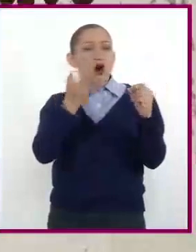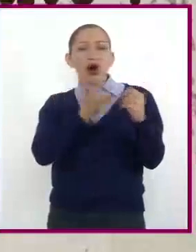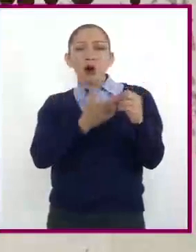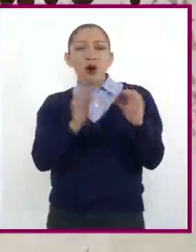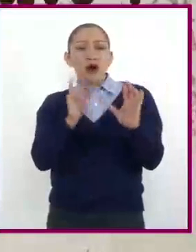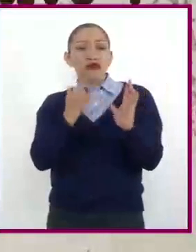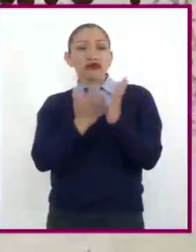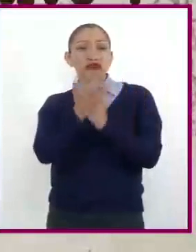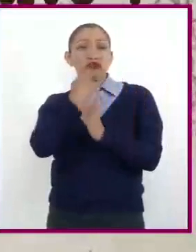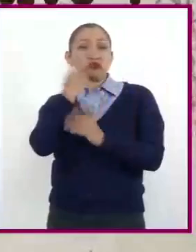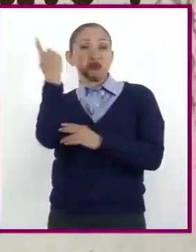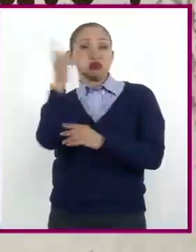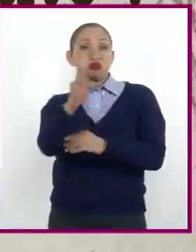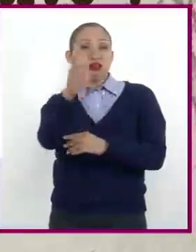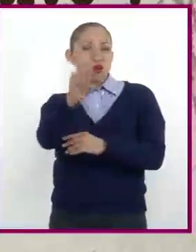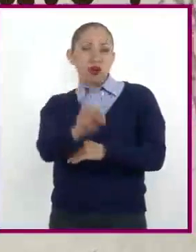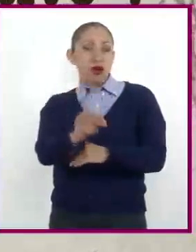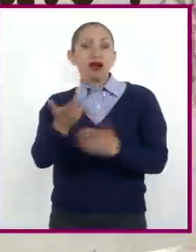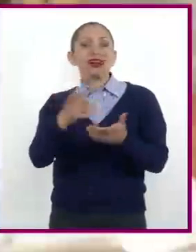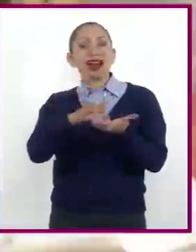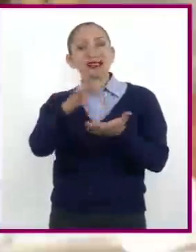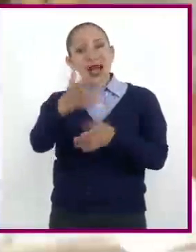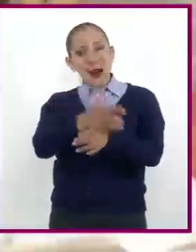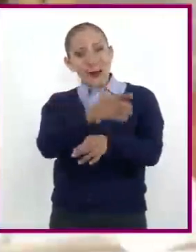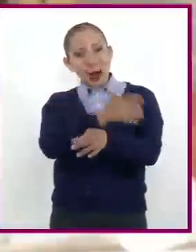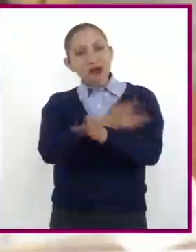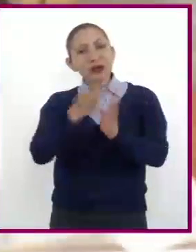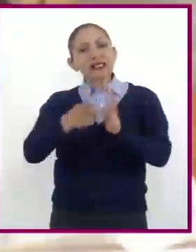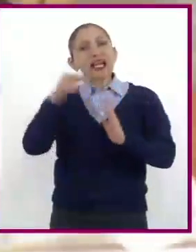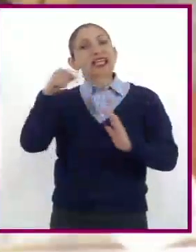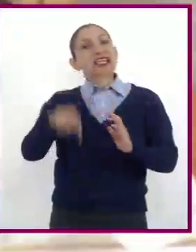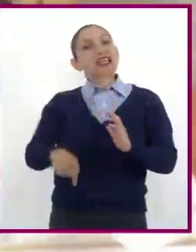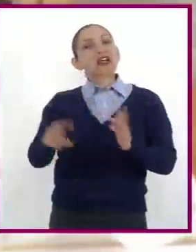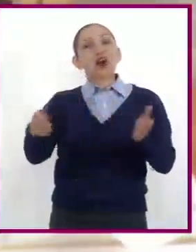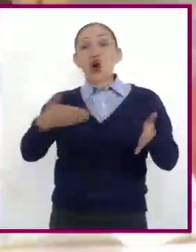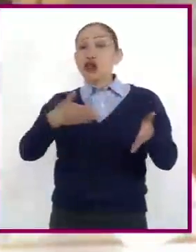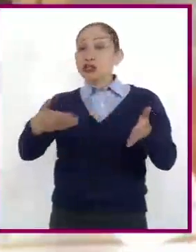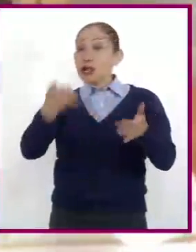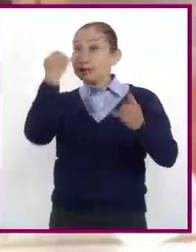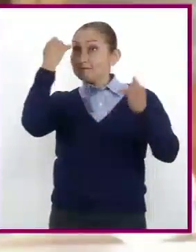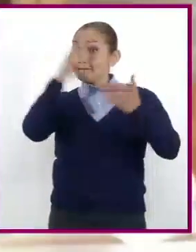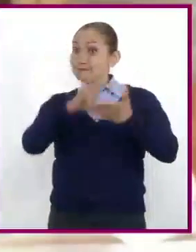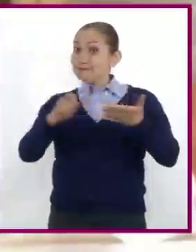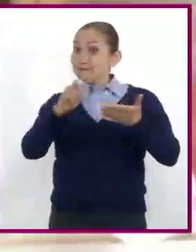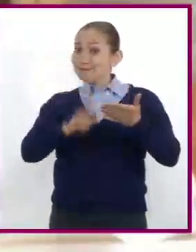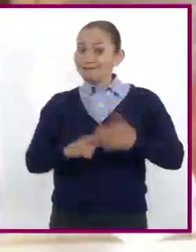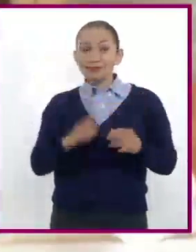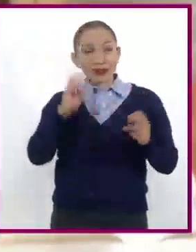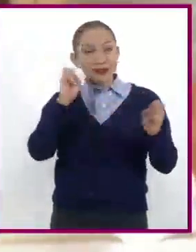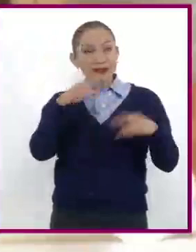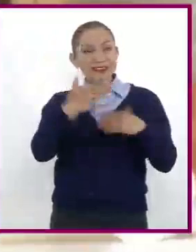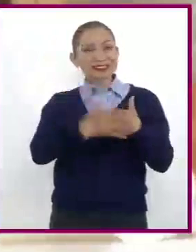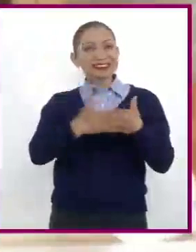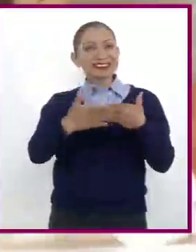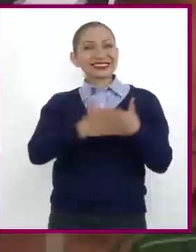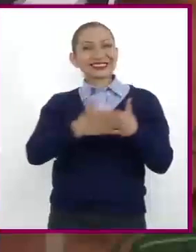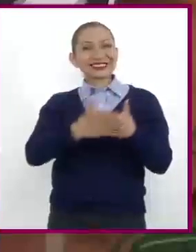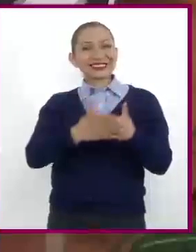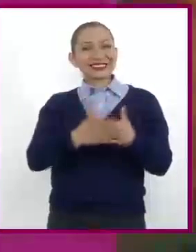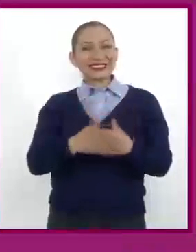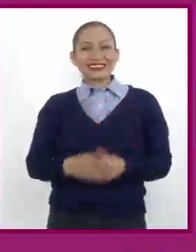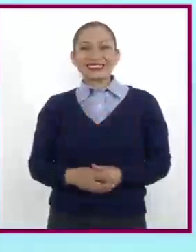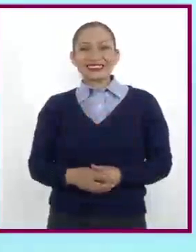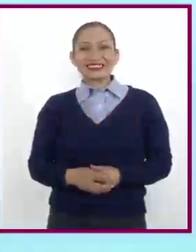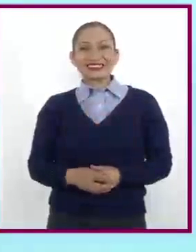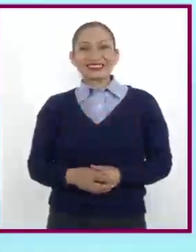modo imperativo. Gracias por acompañarnos en una emisión más de Cocina de Autor. Nos vemos en el próximo